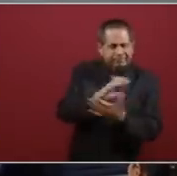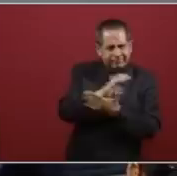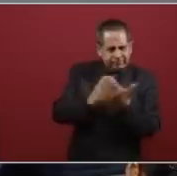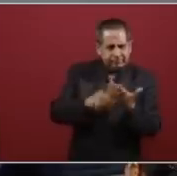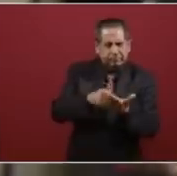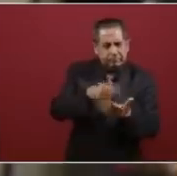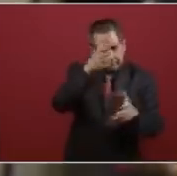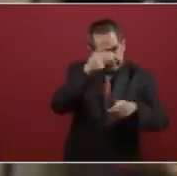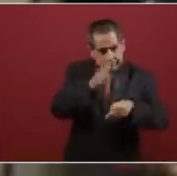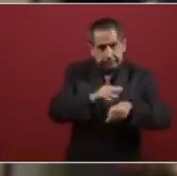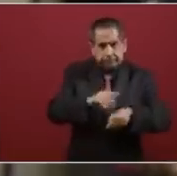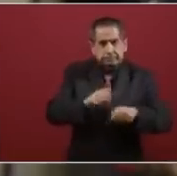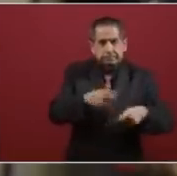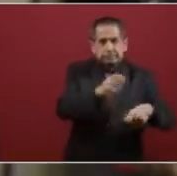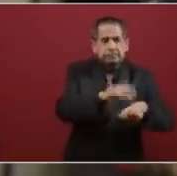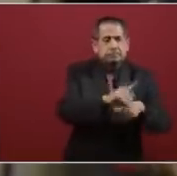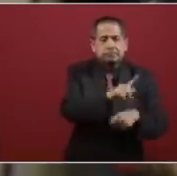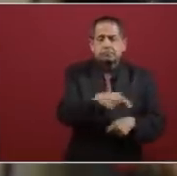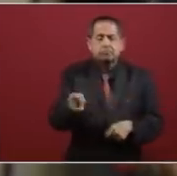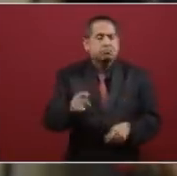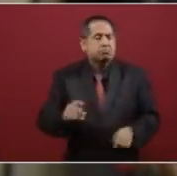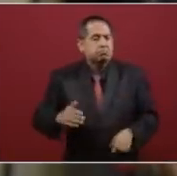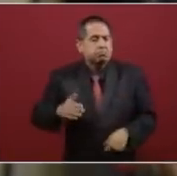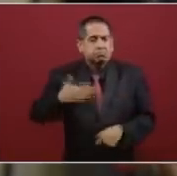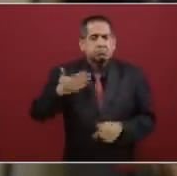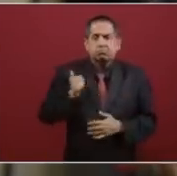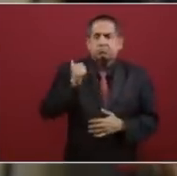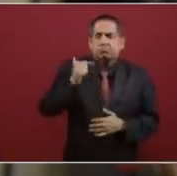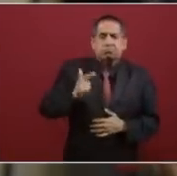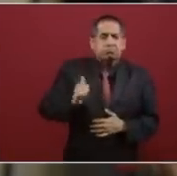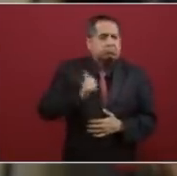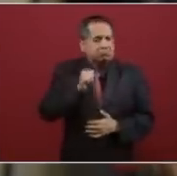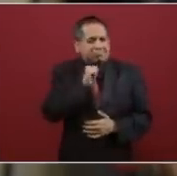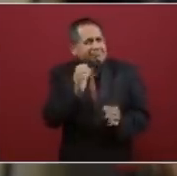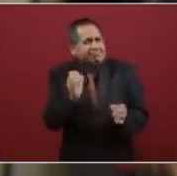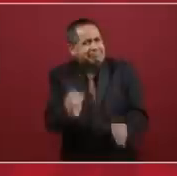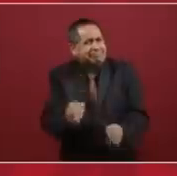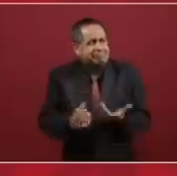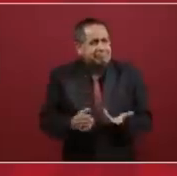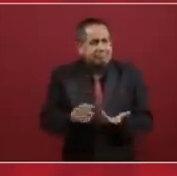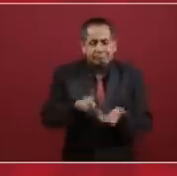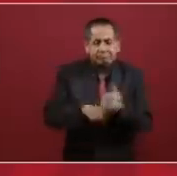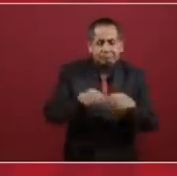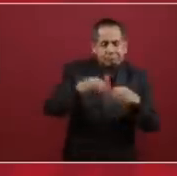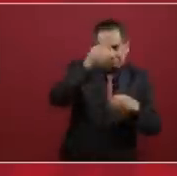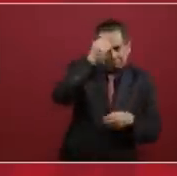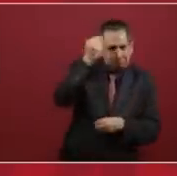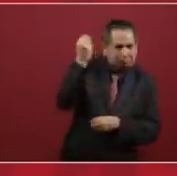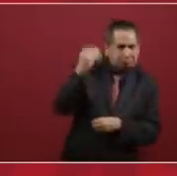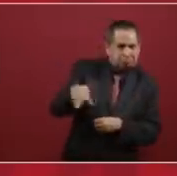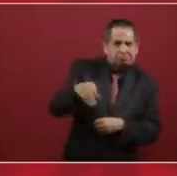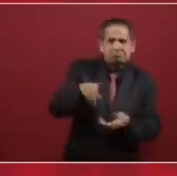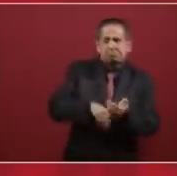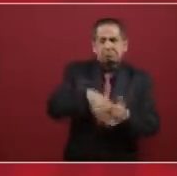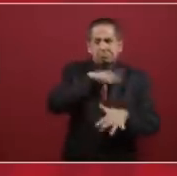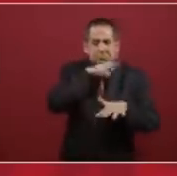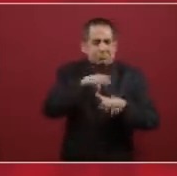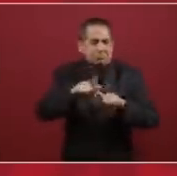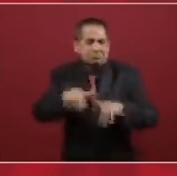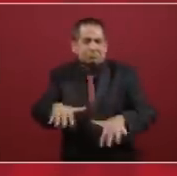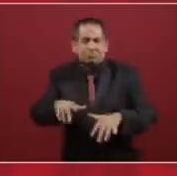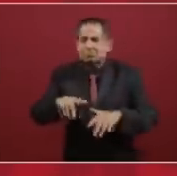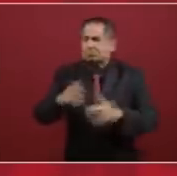que pueda beneficiar a toda esta gente que se está viendo como afectada por la contaminación, el maltrato, los